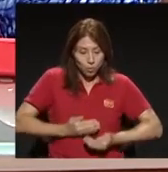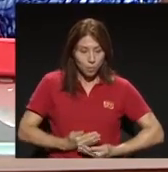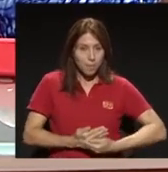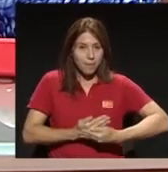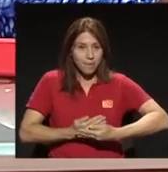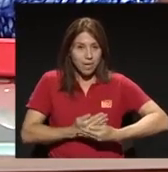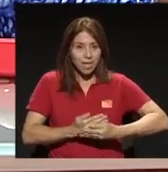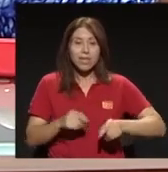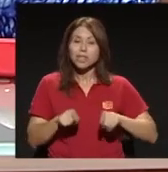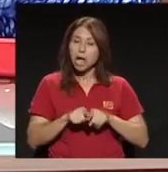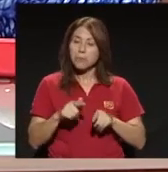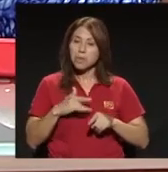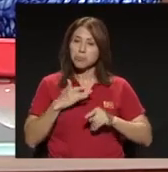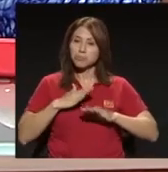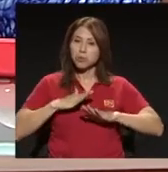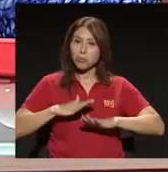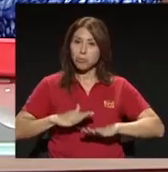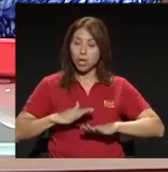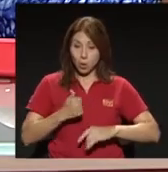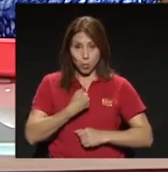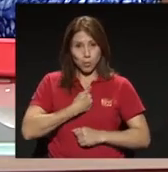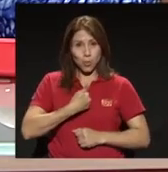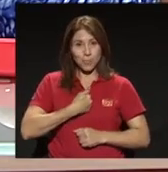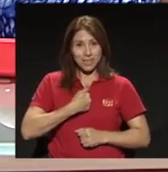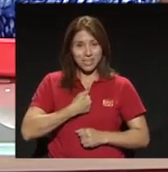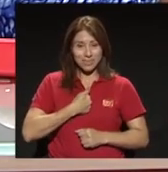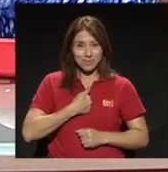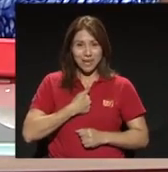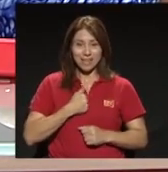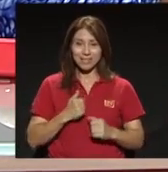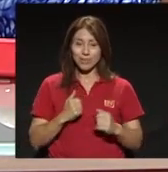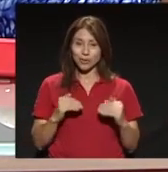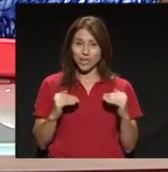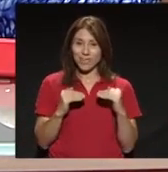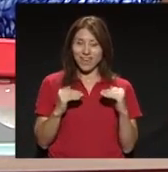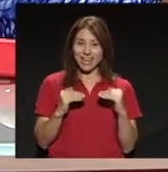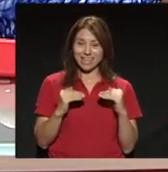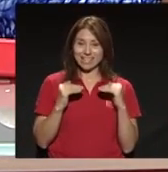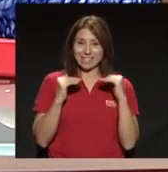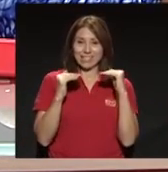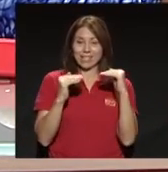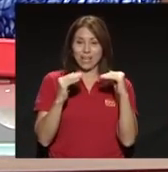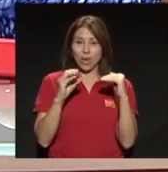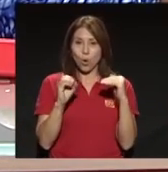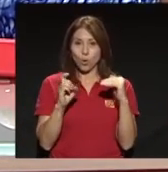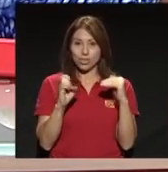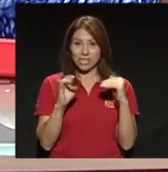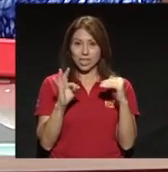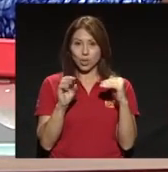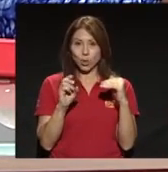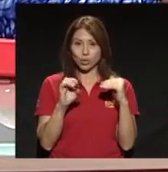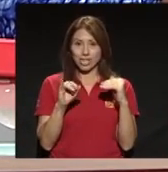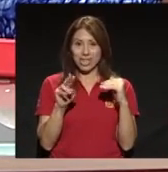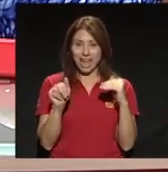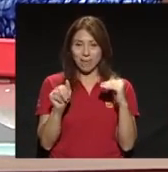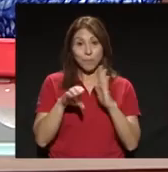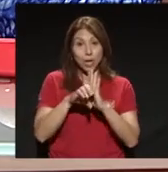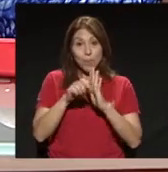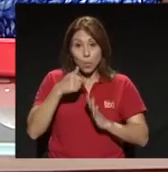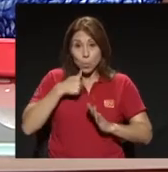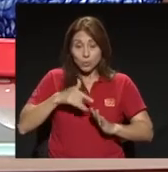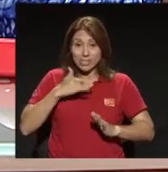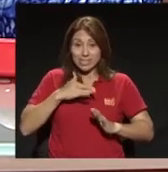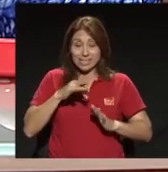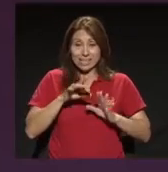una misma y bueno se le elevan los niveles de oxitocina verdad en una situación de estrés se relaja entonces es